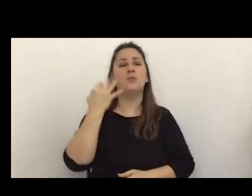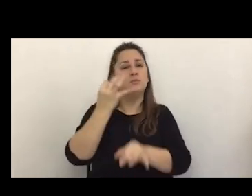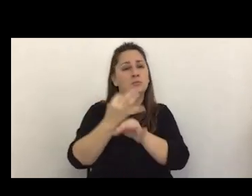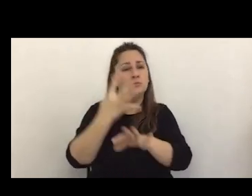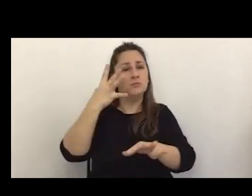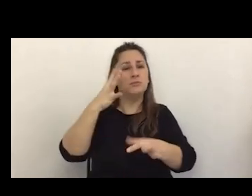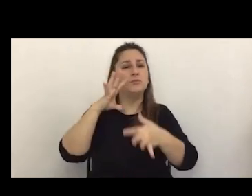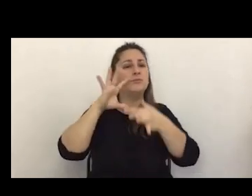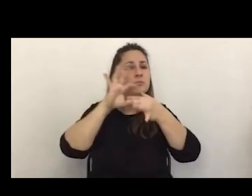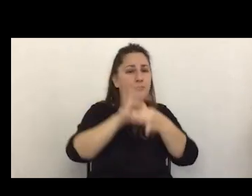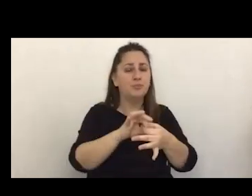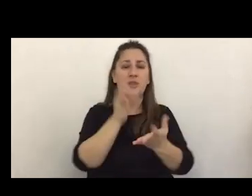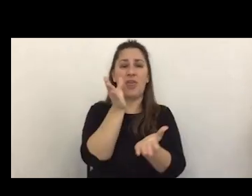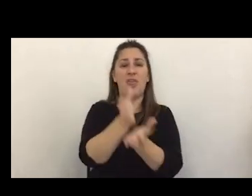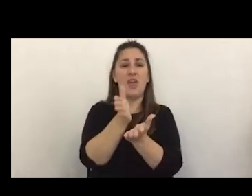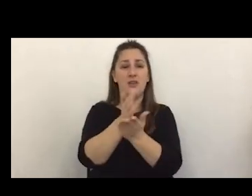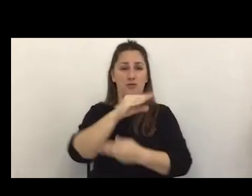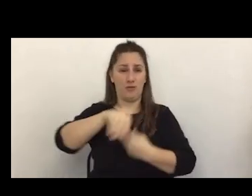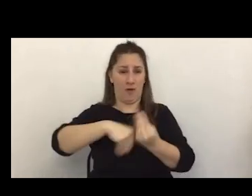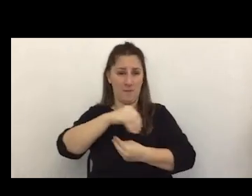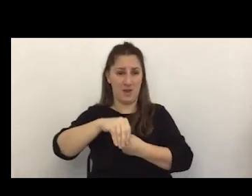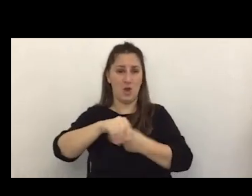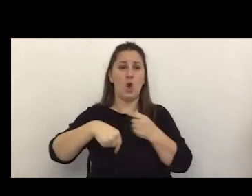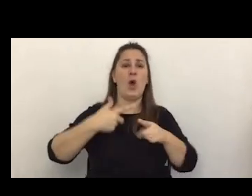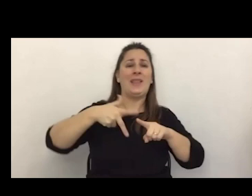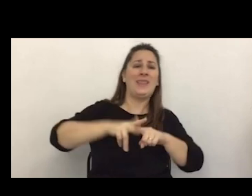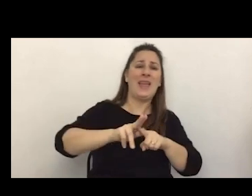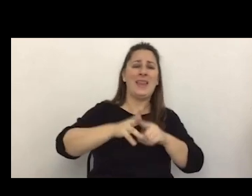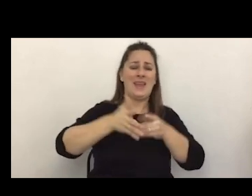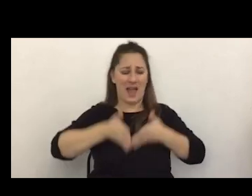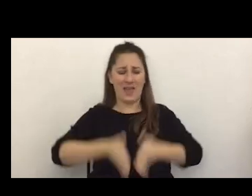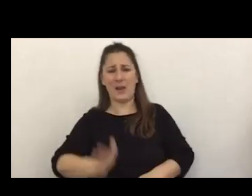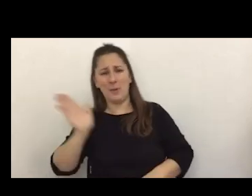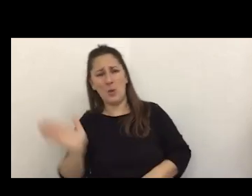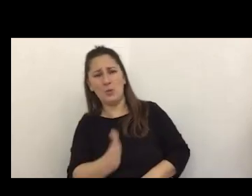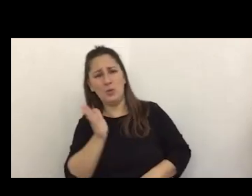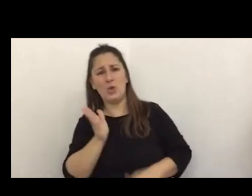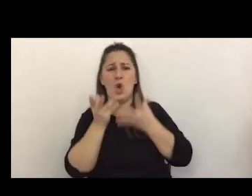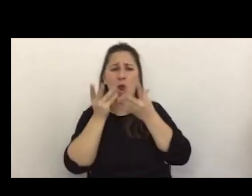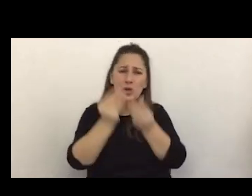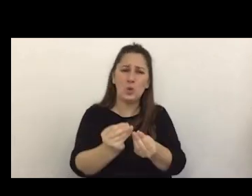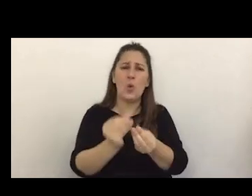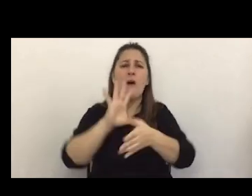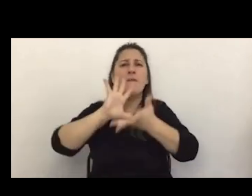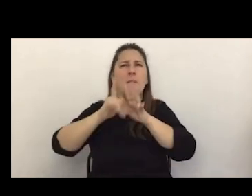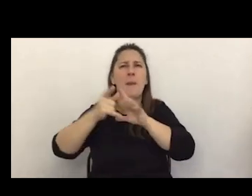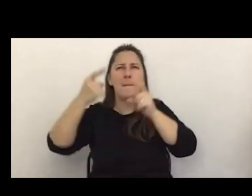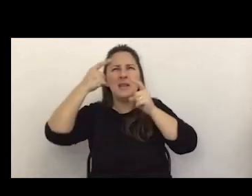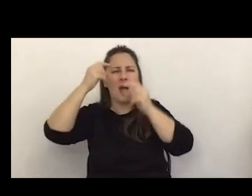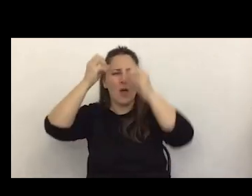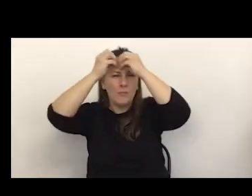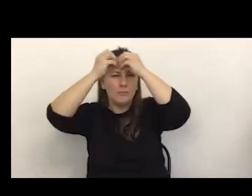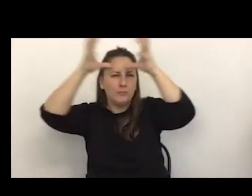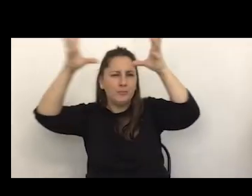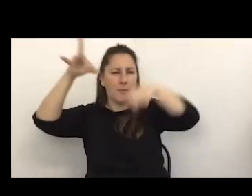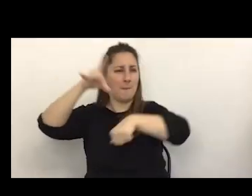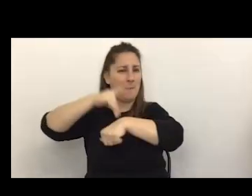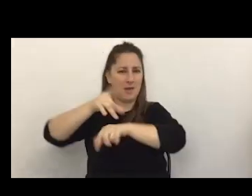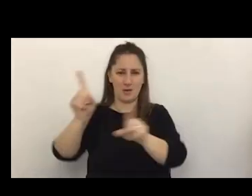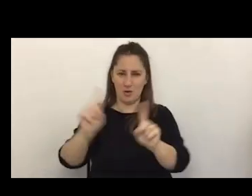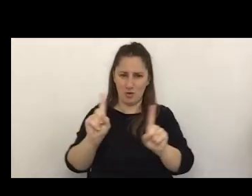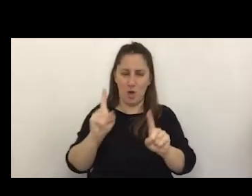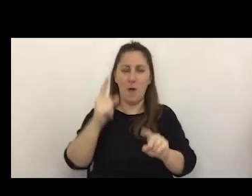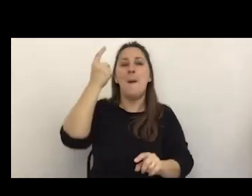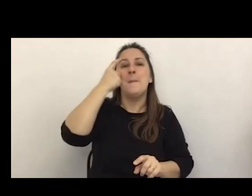familia. Por lo tanto, yo no voy a hablar de las técnicas de reproducción humana asistida desde el punto de vista médico, sino desde el punto de vista de sus